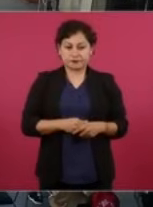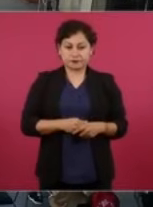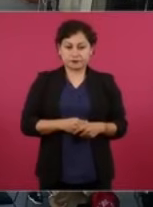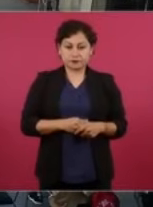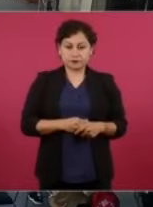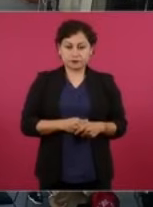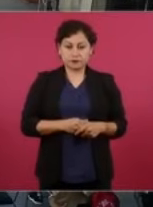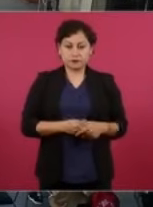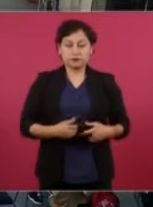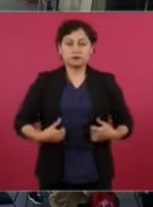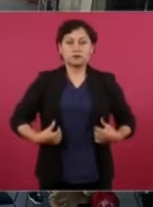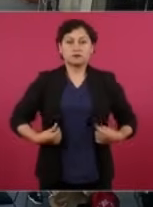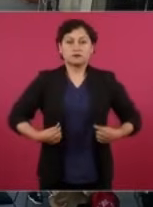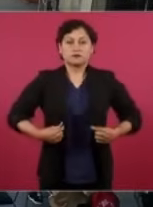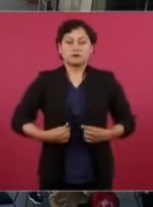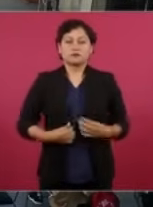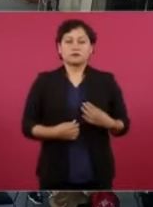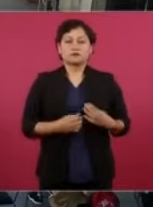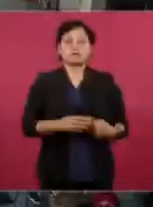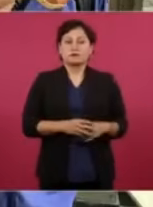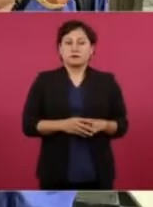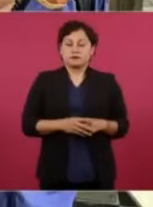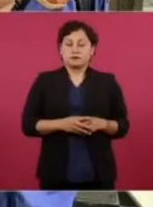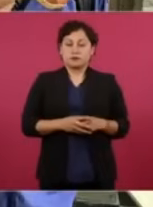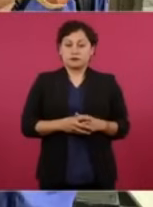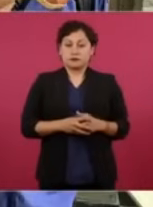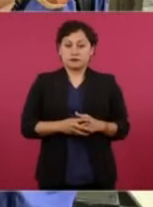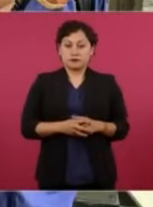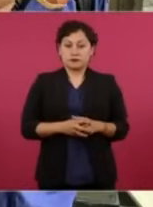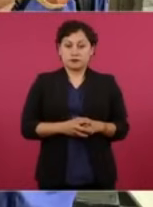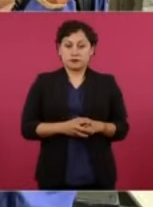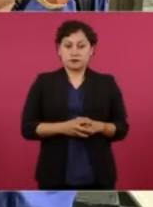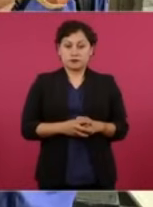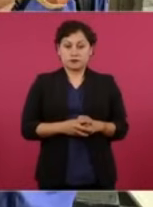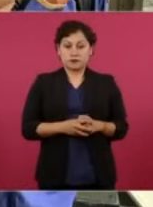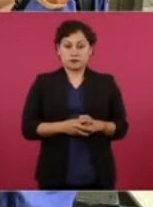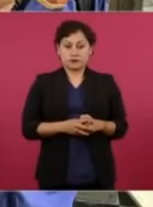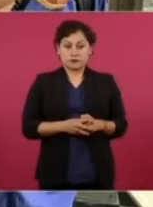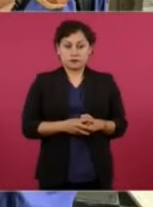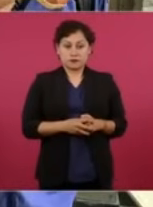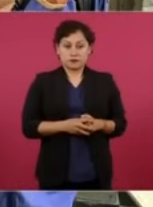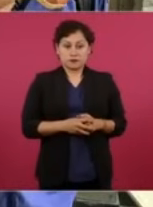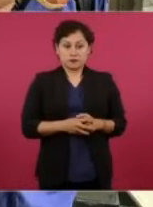compañero. ¿Pero el de arriba también? No, el de arriba es una crítica diciendo